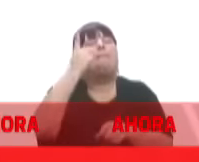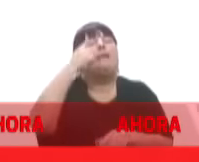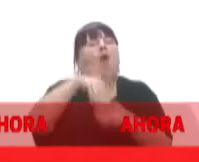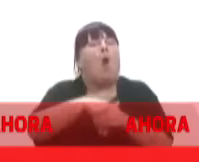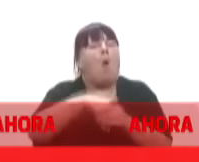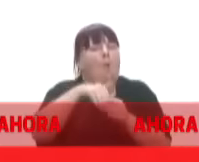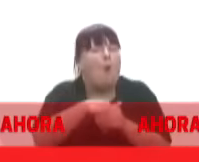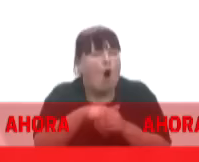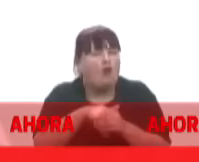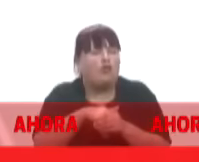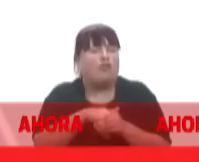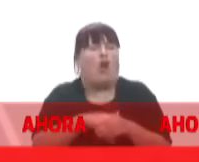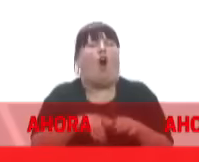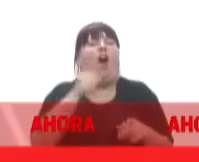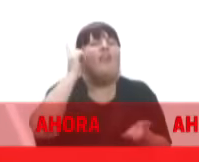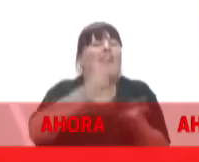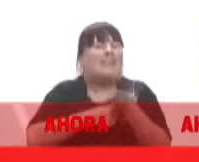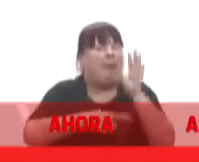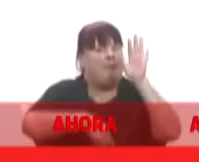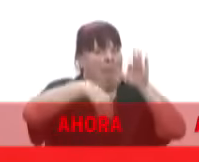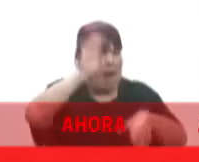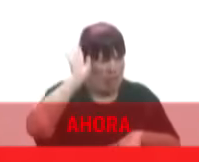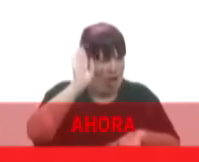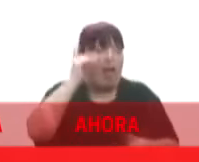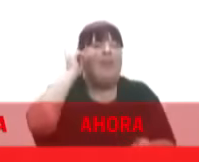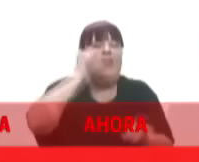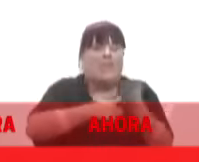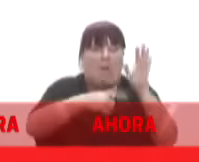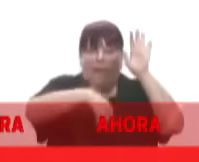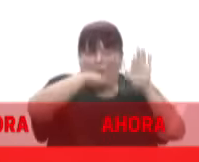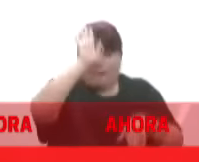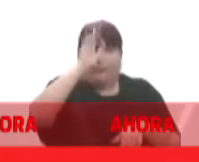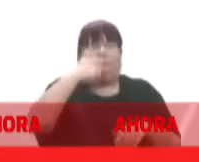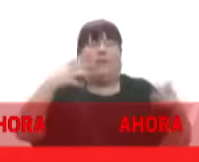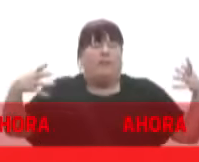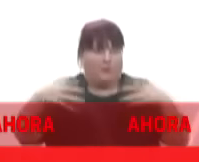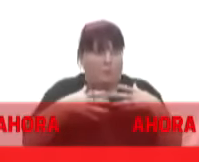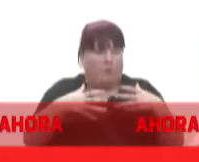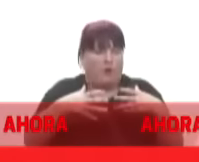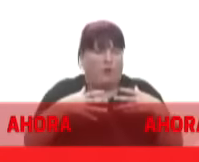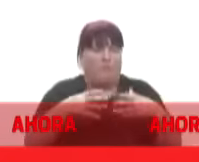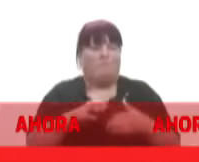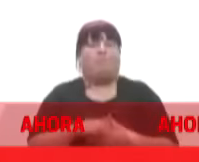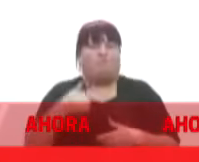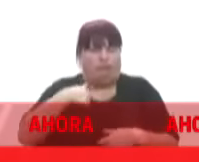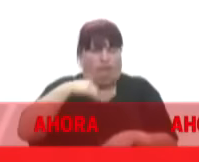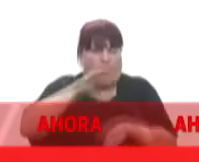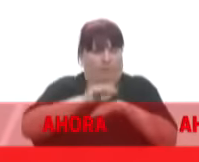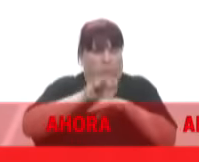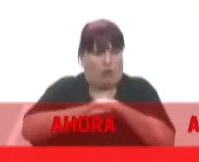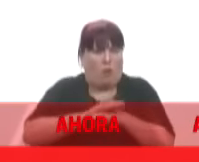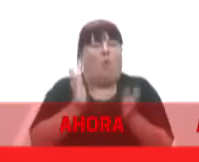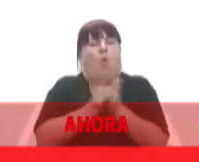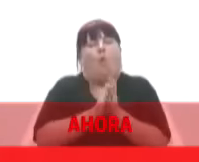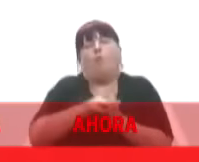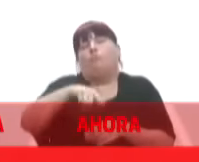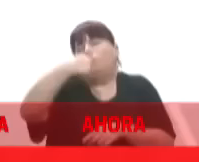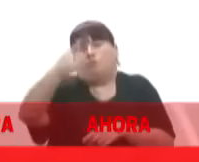se vota primero el dictamen de la mayoría. El dictamen de la mayoría es de la bancada que me pertenece junto a